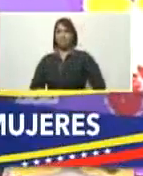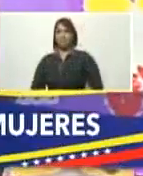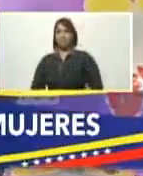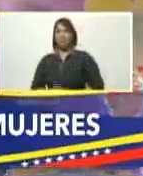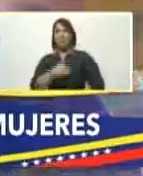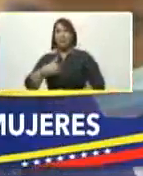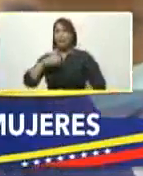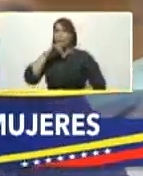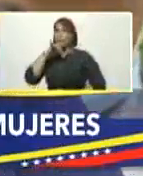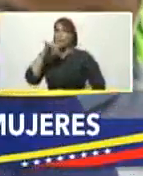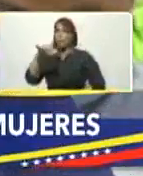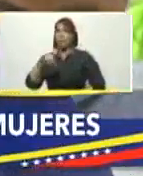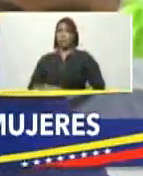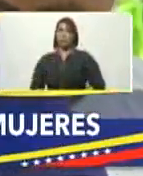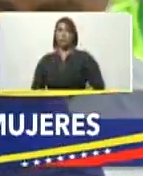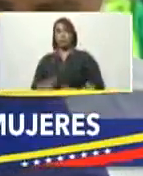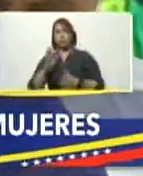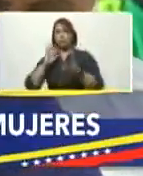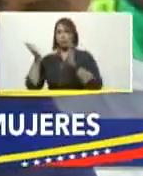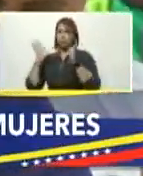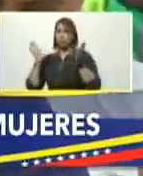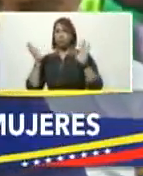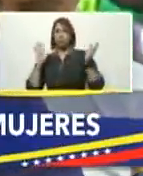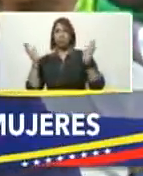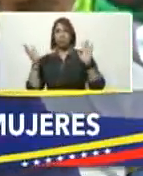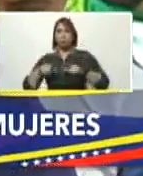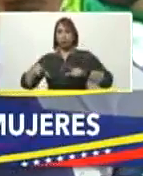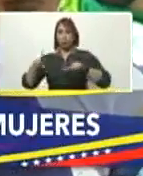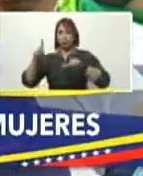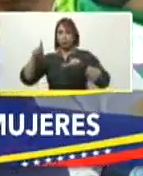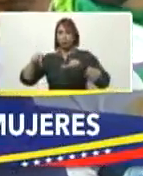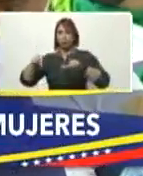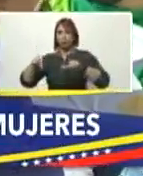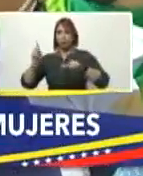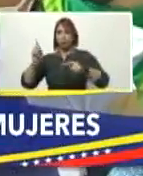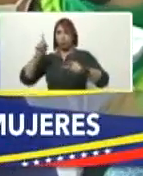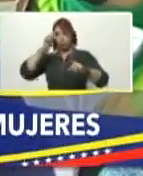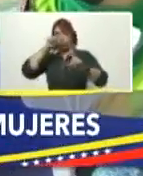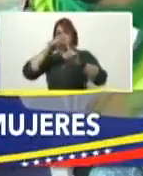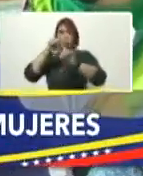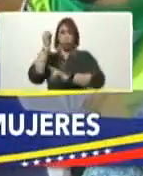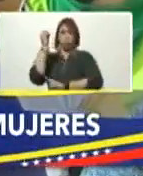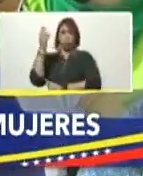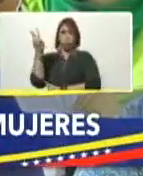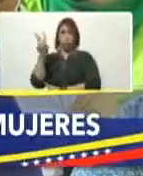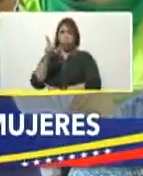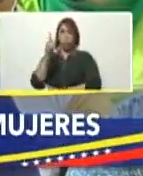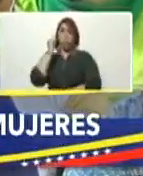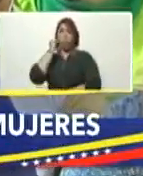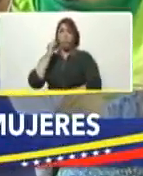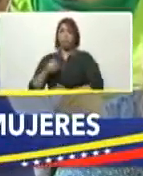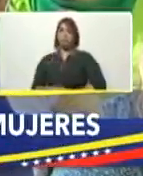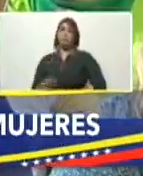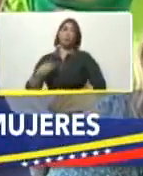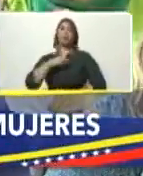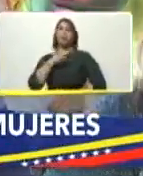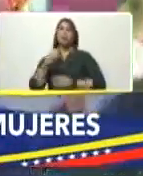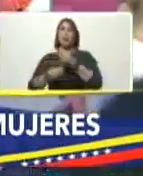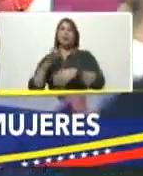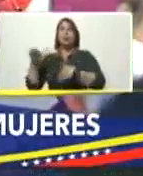Queríamos informarle, compartir con usted en este espacio, como parte del Congreso Venezolano de las Mujeres, lo que hemos hecho hasta